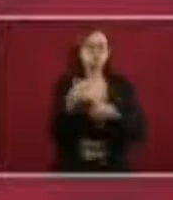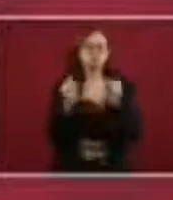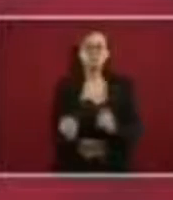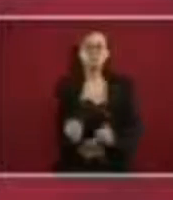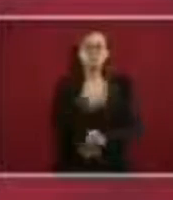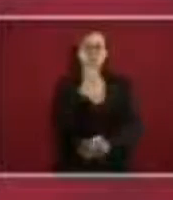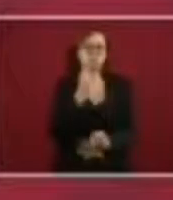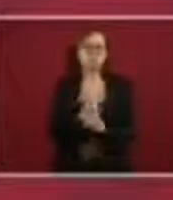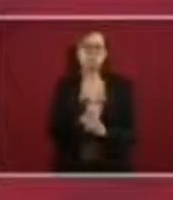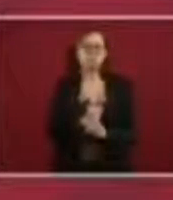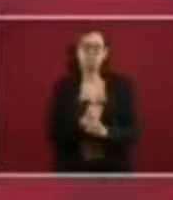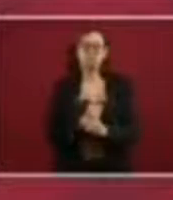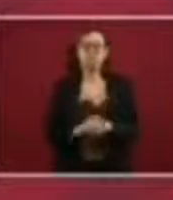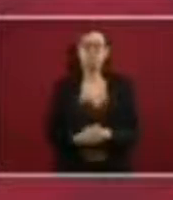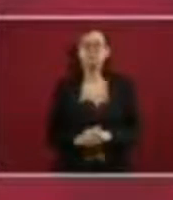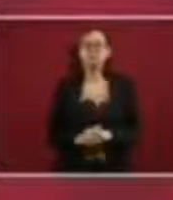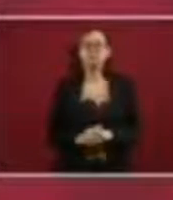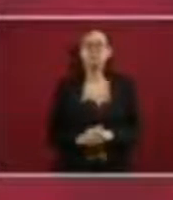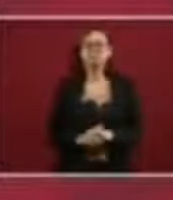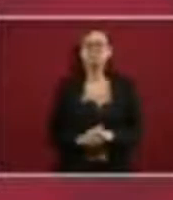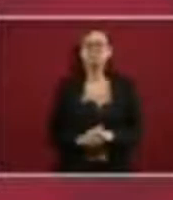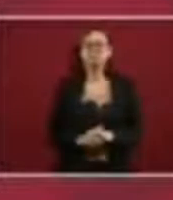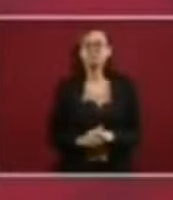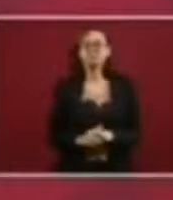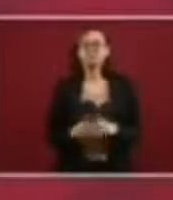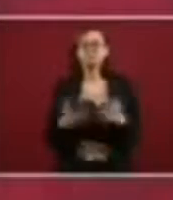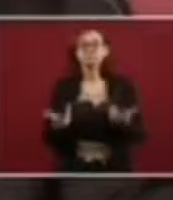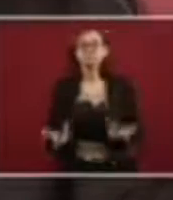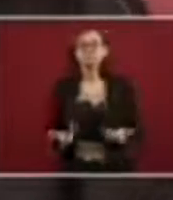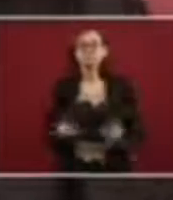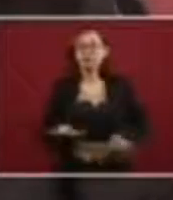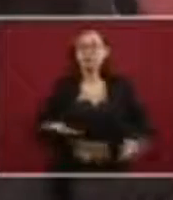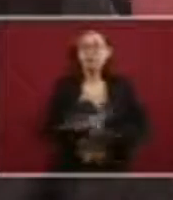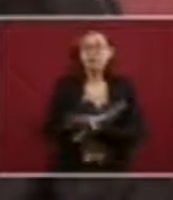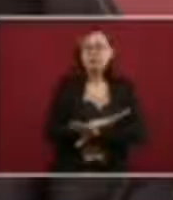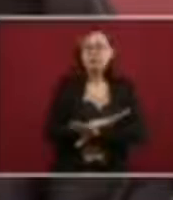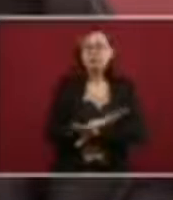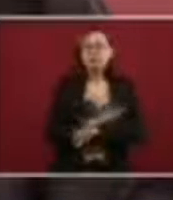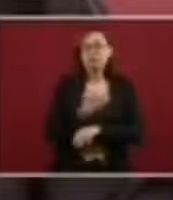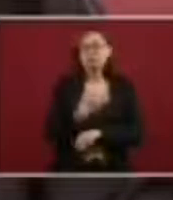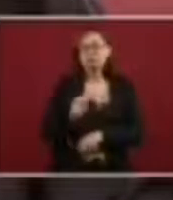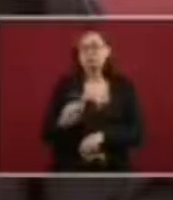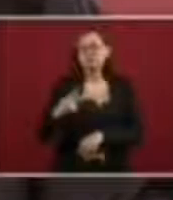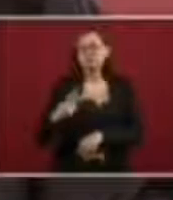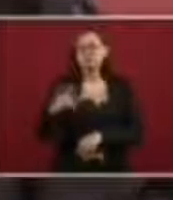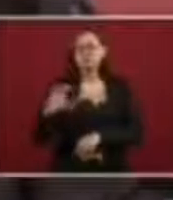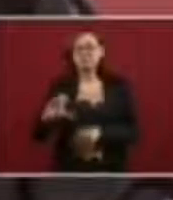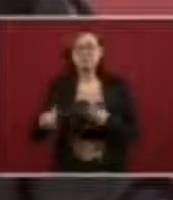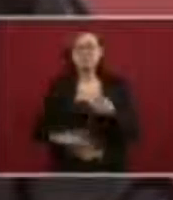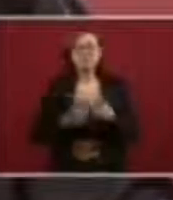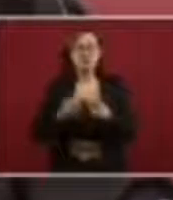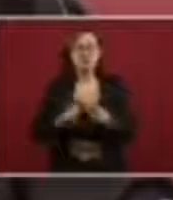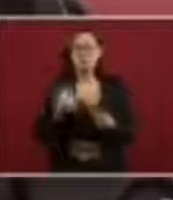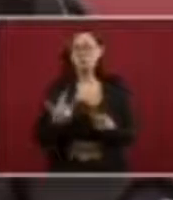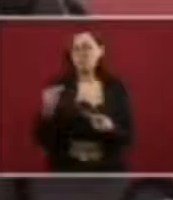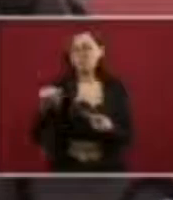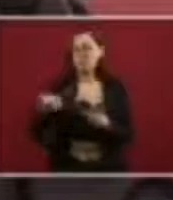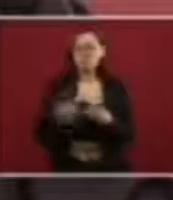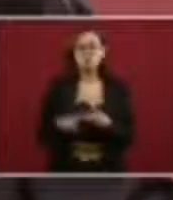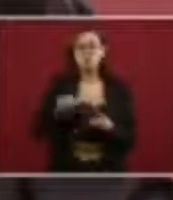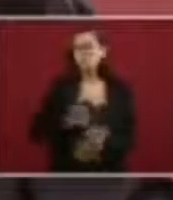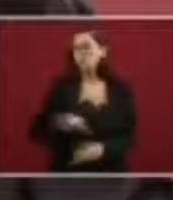seguridad pública. Y eso no lo va a sustituir ni la Secretaría, ni la Guardia, ni ninguna